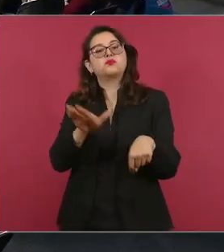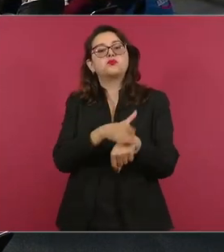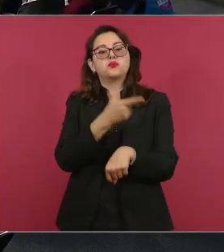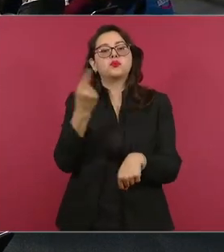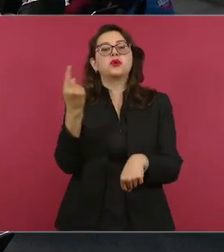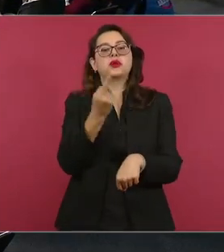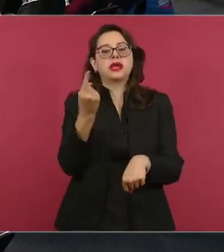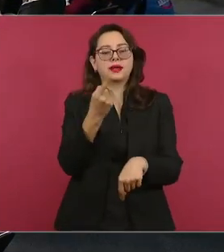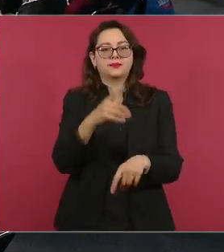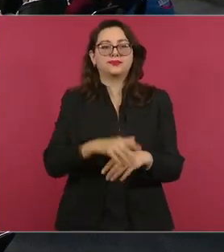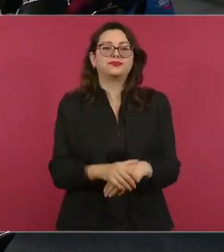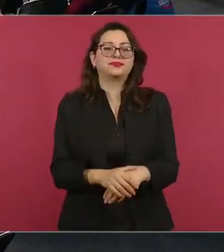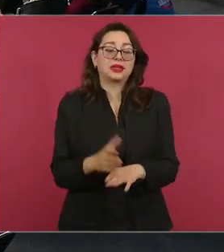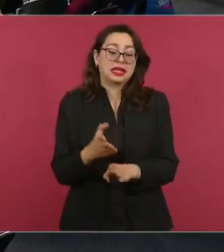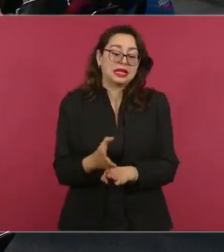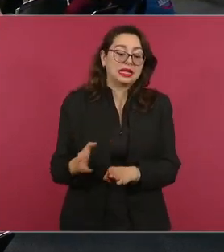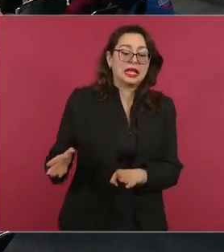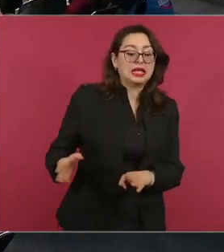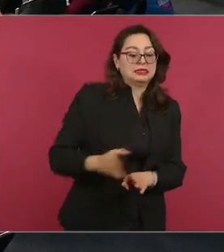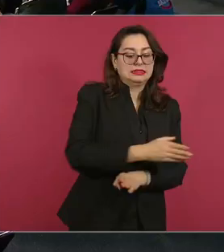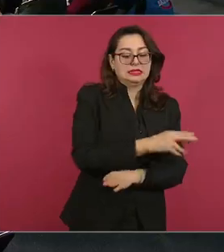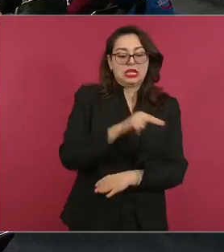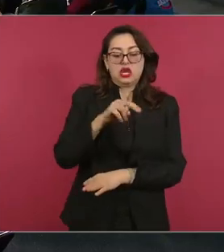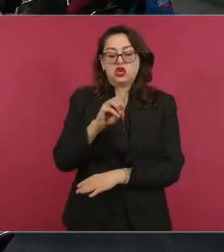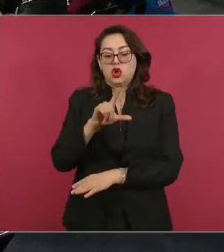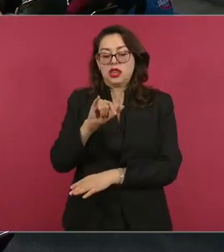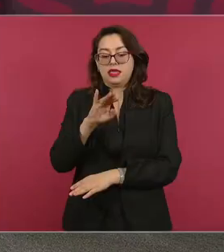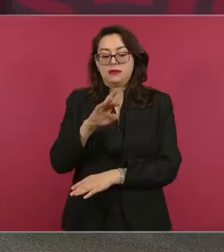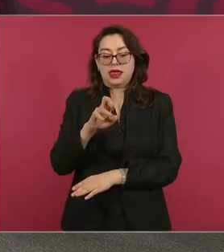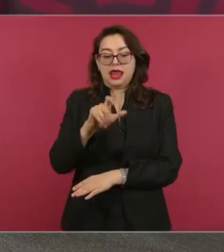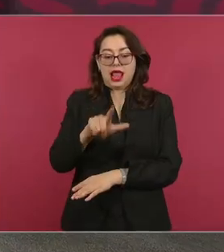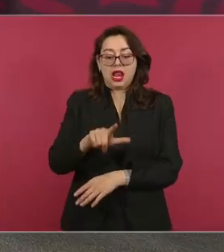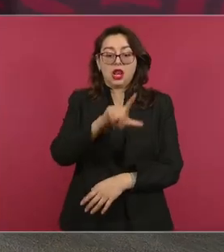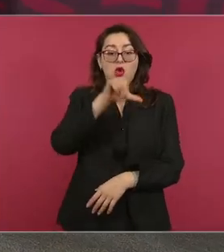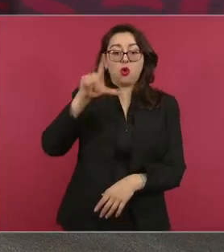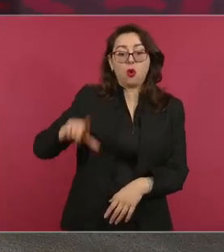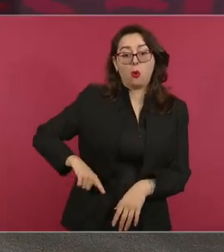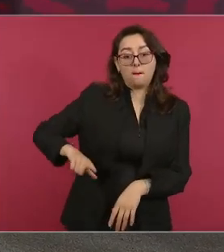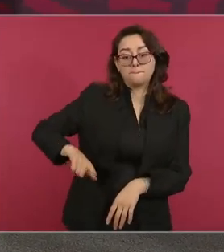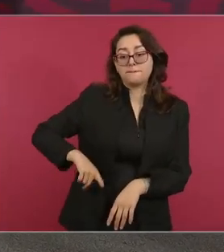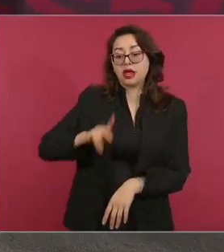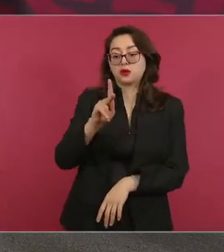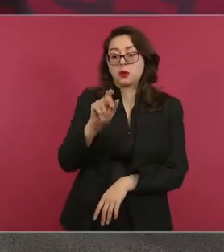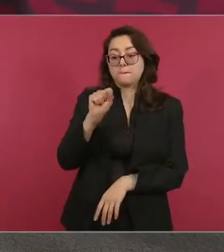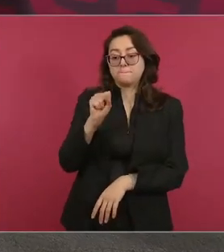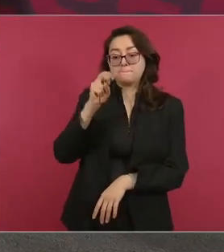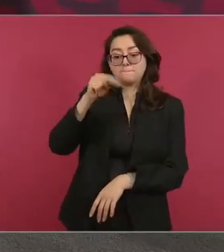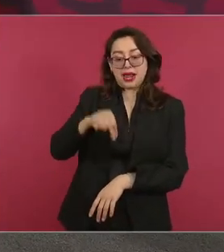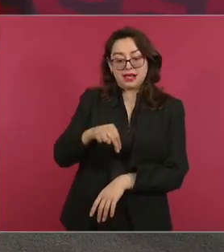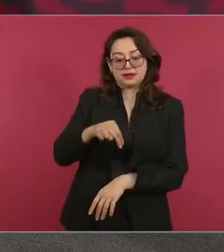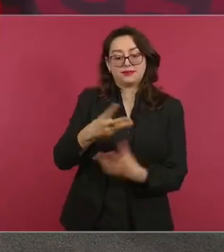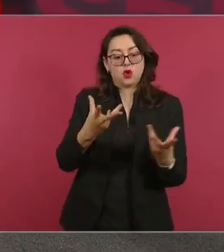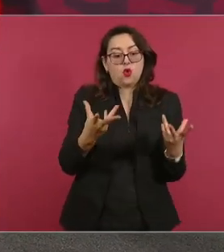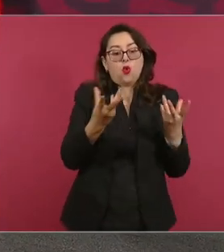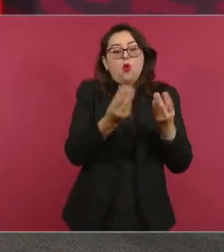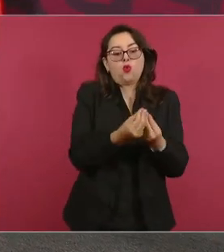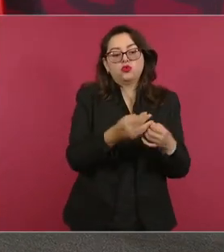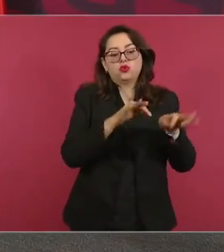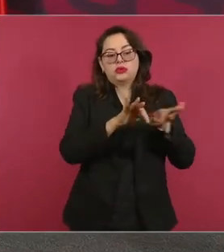neoliberales, del panismo, tan es así que cuando terminó